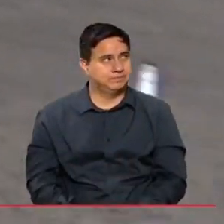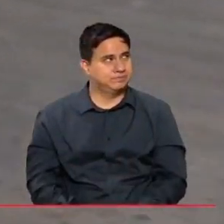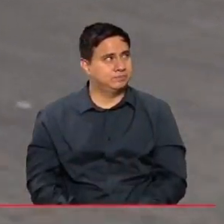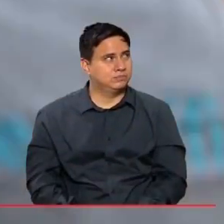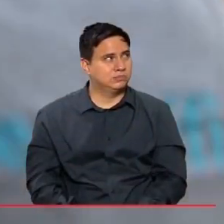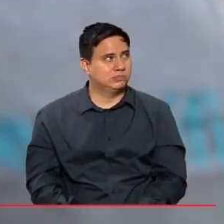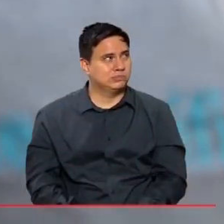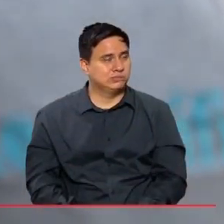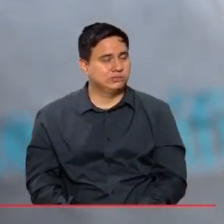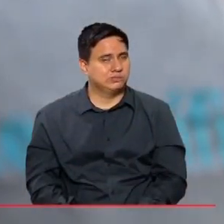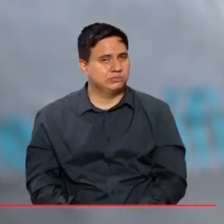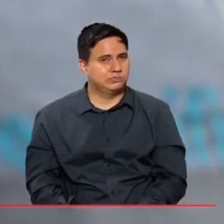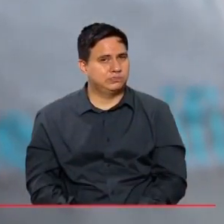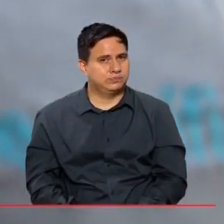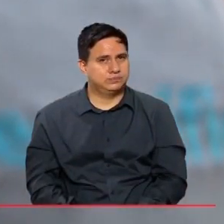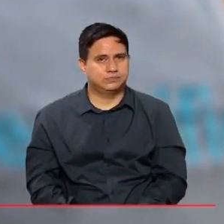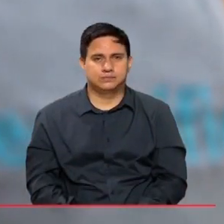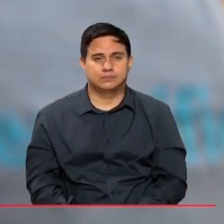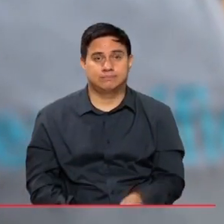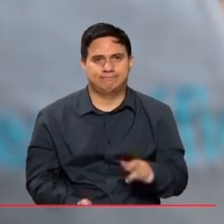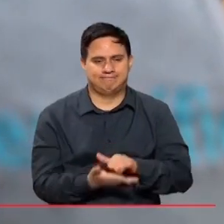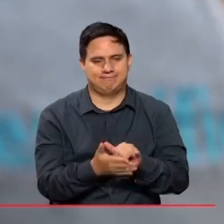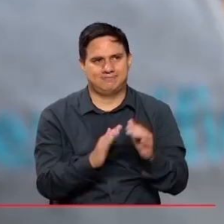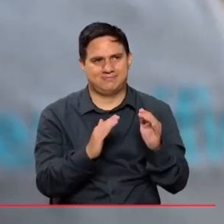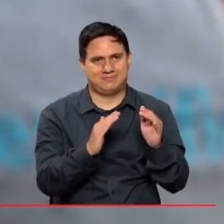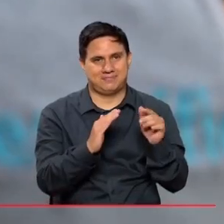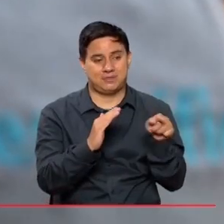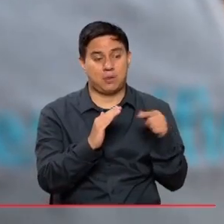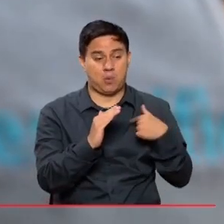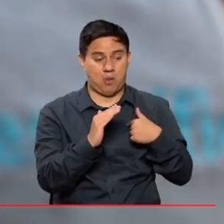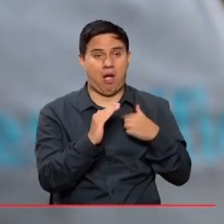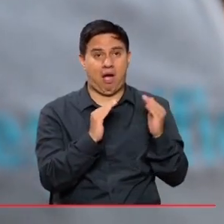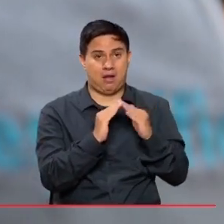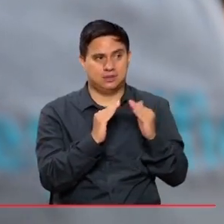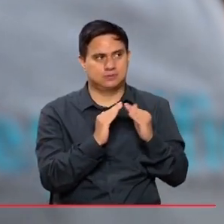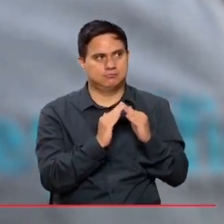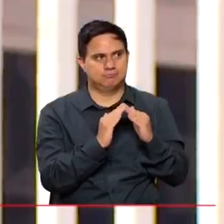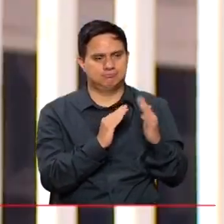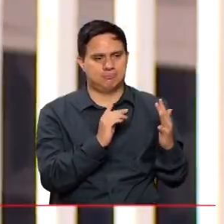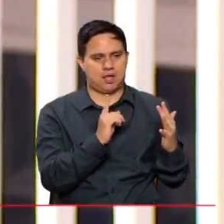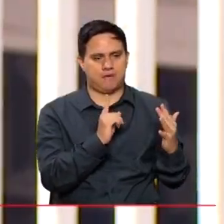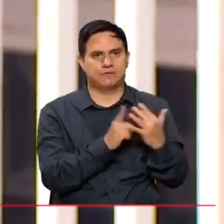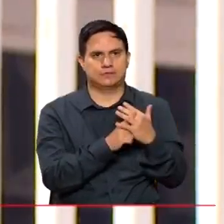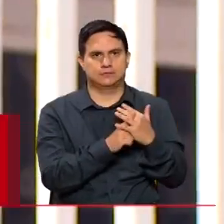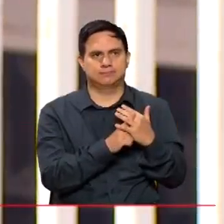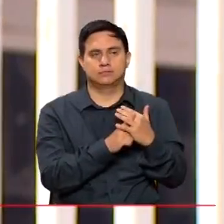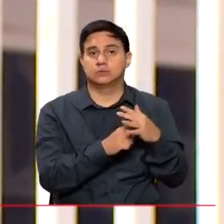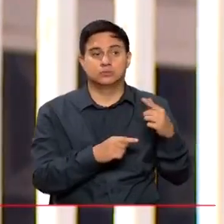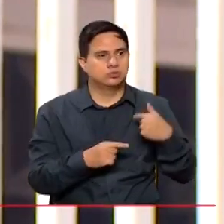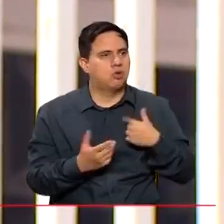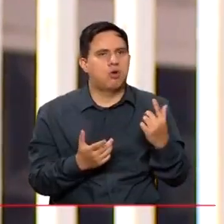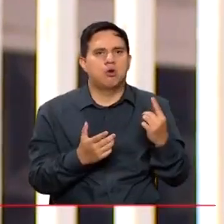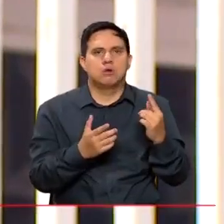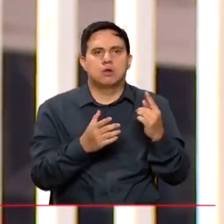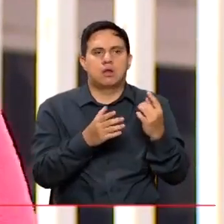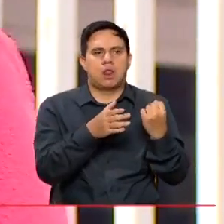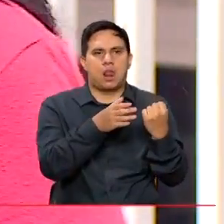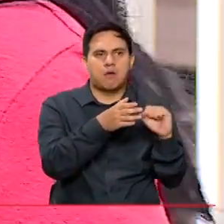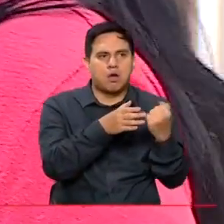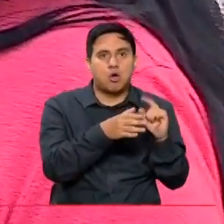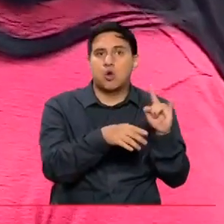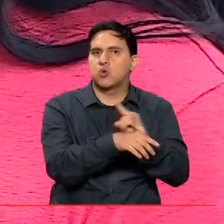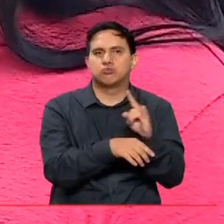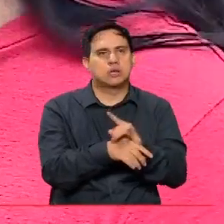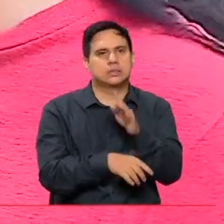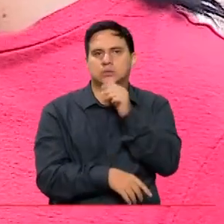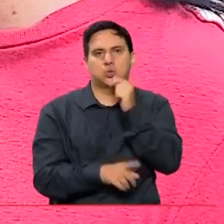Mi casa es esta, la que más afectada está por los malos olores, no podemos usar las lavadoras, porque todo esto para allí